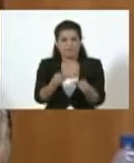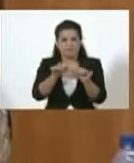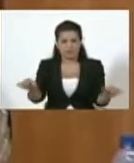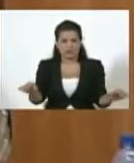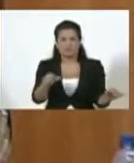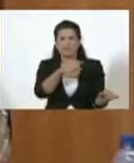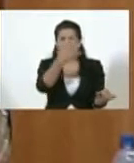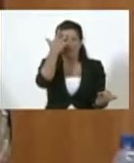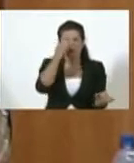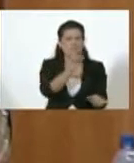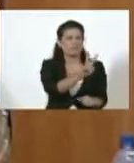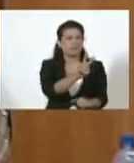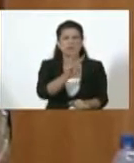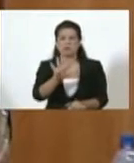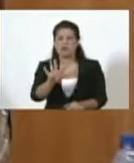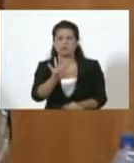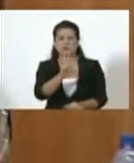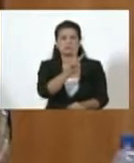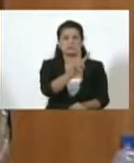24, 25 años, ¿verdad?